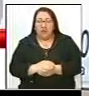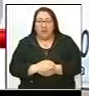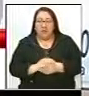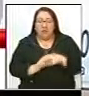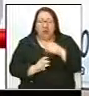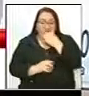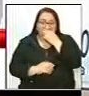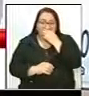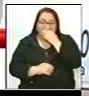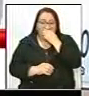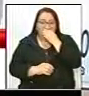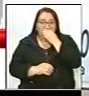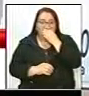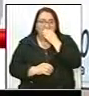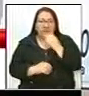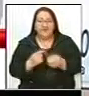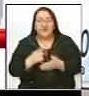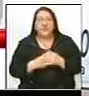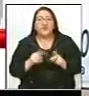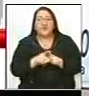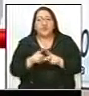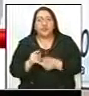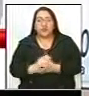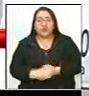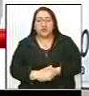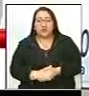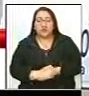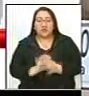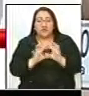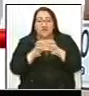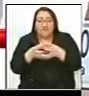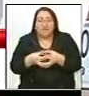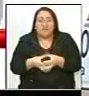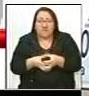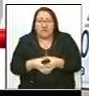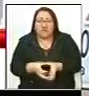imagino, es tan encapsulado que